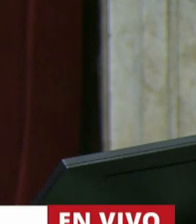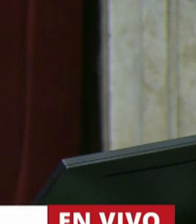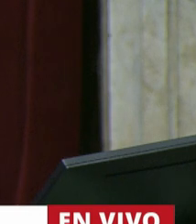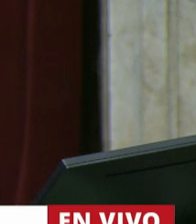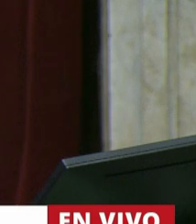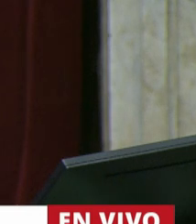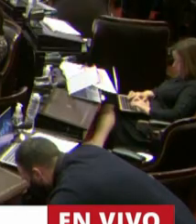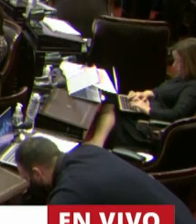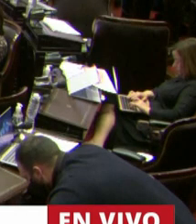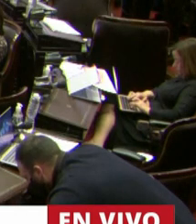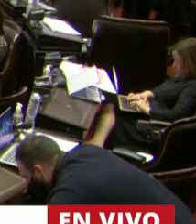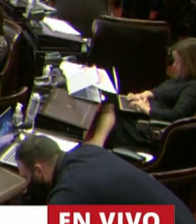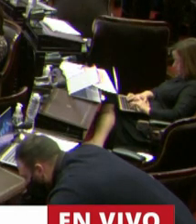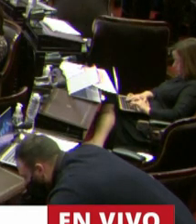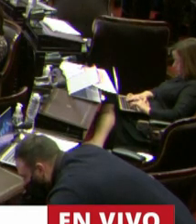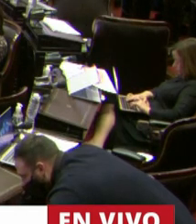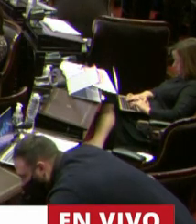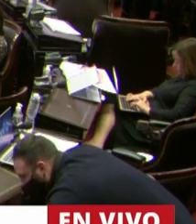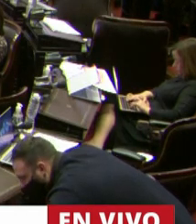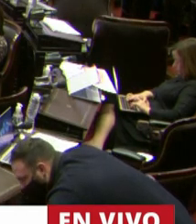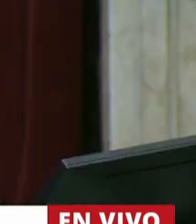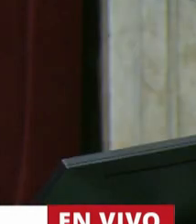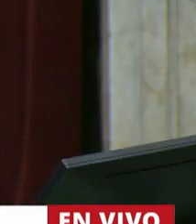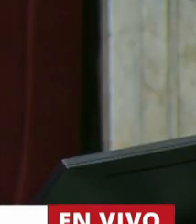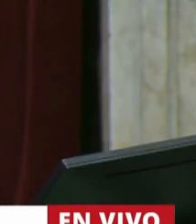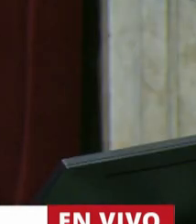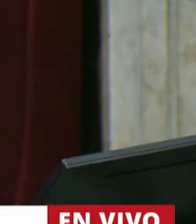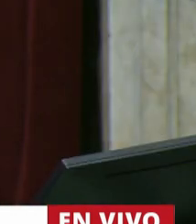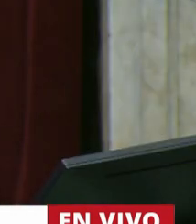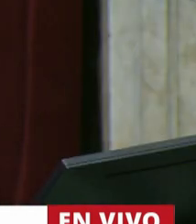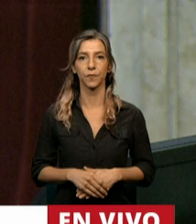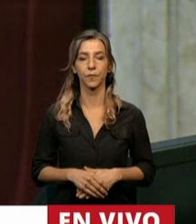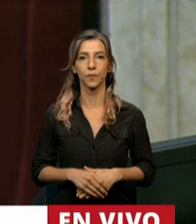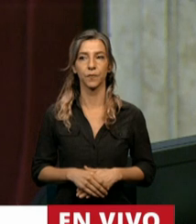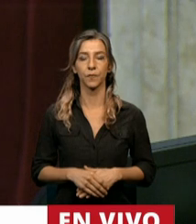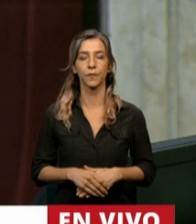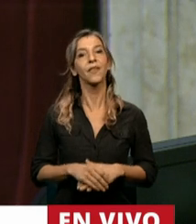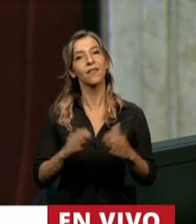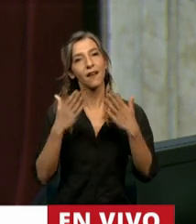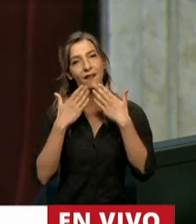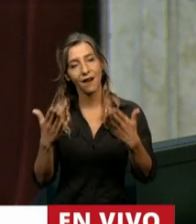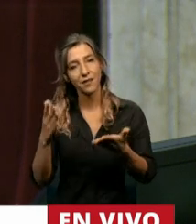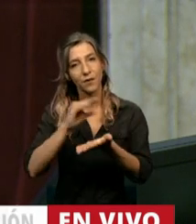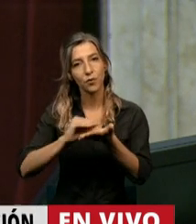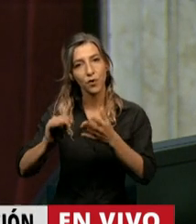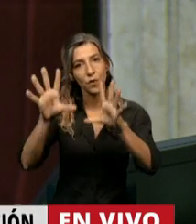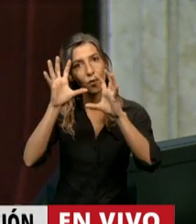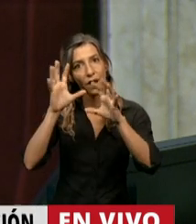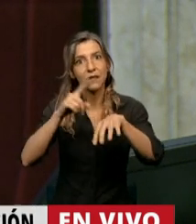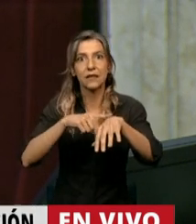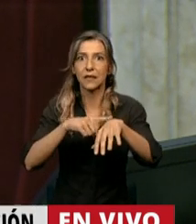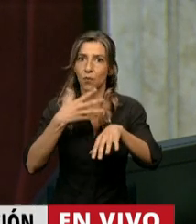tiempo porque si no después se ofenden cuando les corto el micrófono eh para el cierre de los homenajes